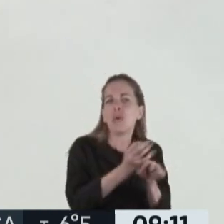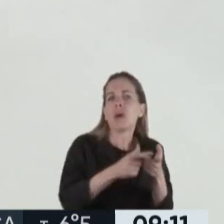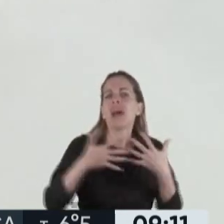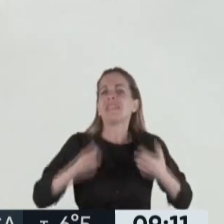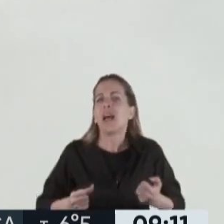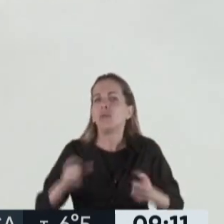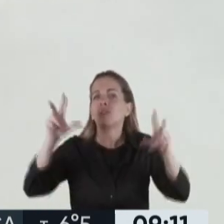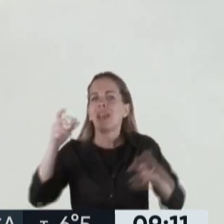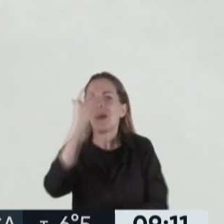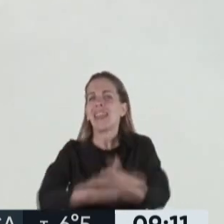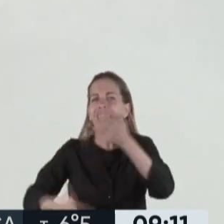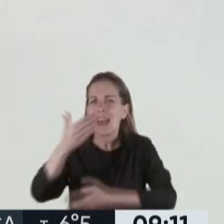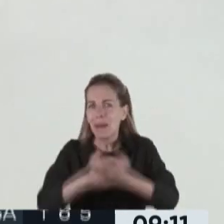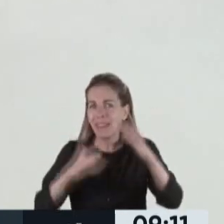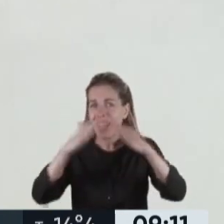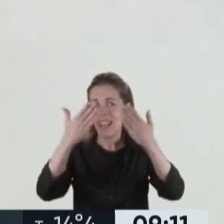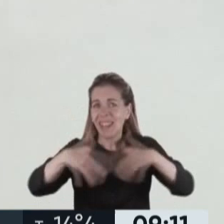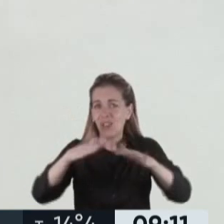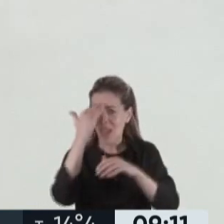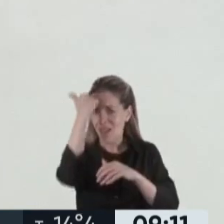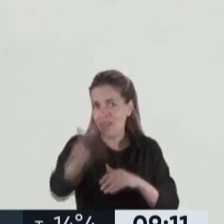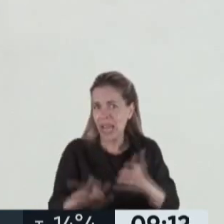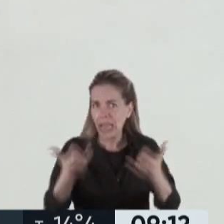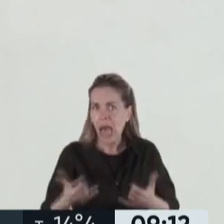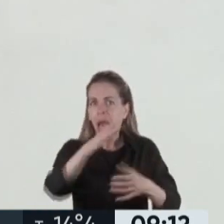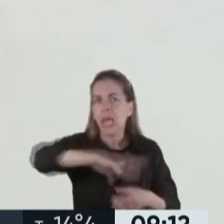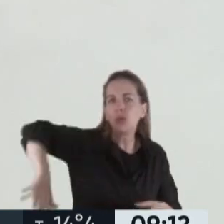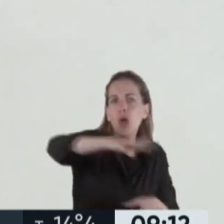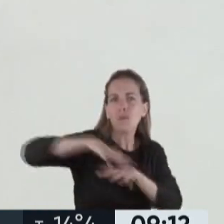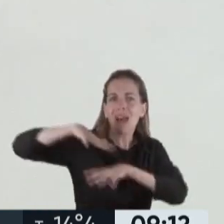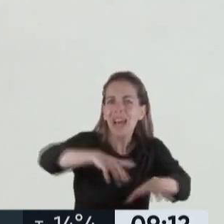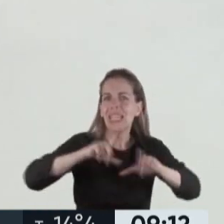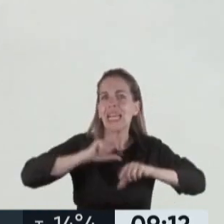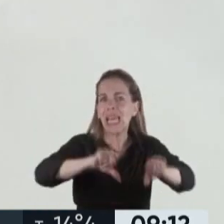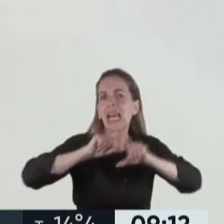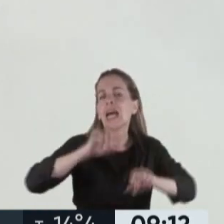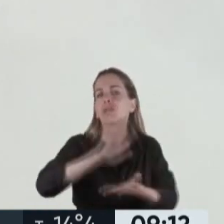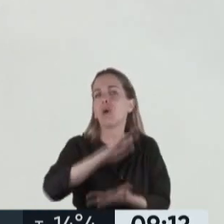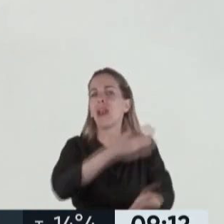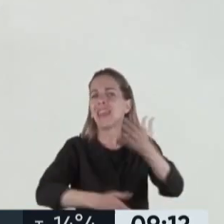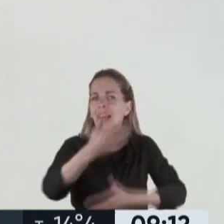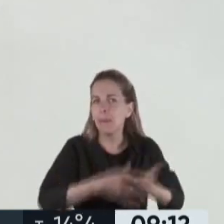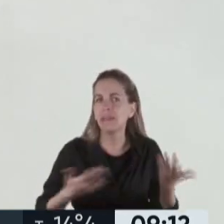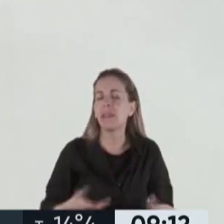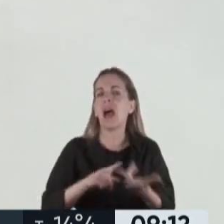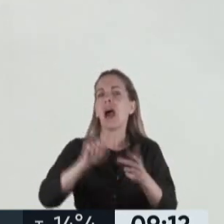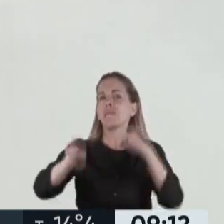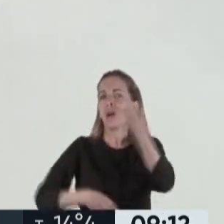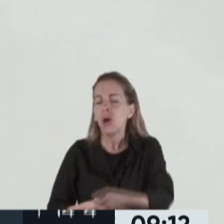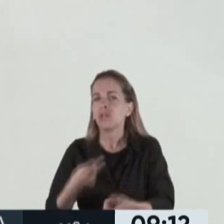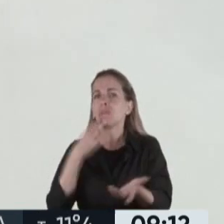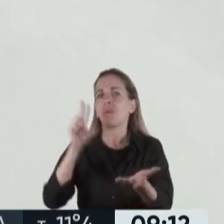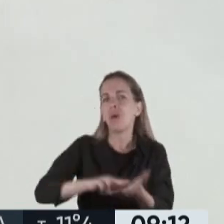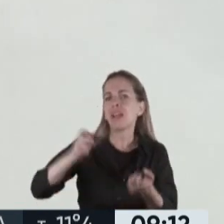con discapacitados que están hace ya 10 días, otros sectores, el aumento en el transporte, en el AMBA y los que se vienen, el tarifazo de luz, gas,